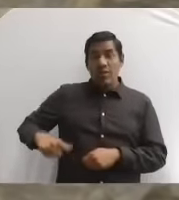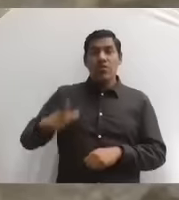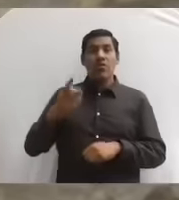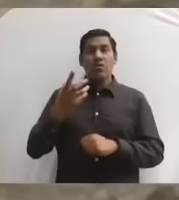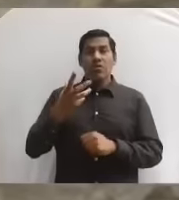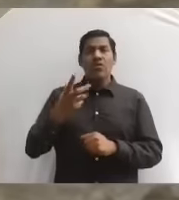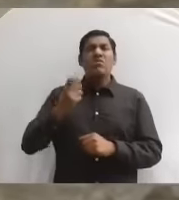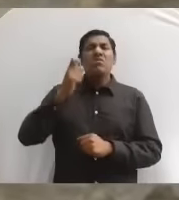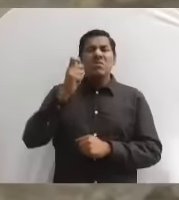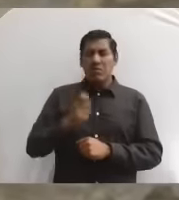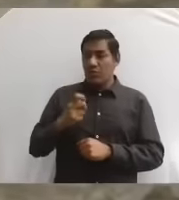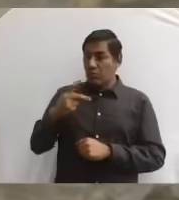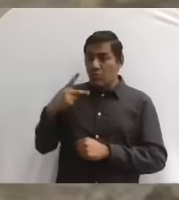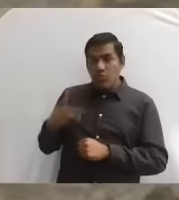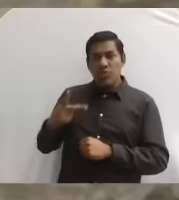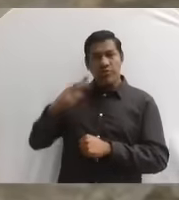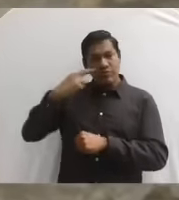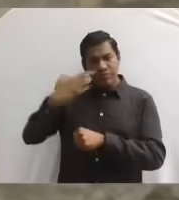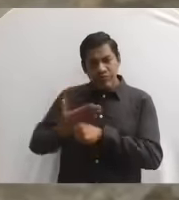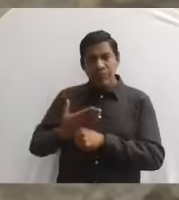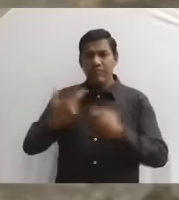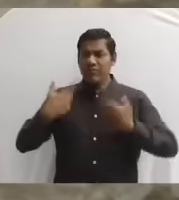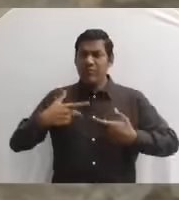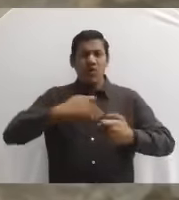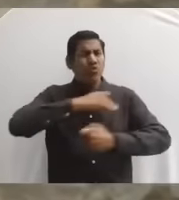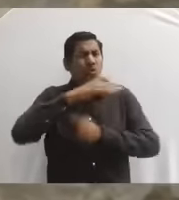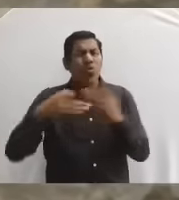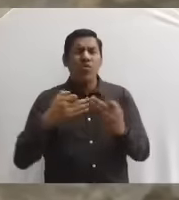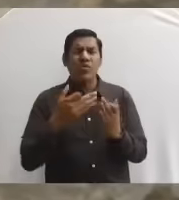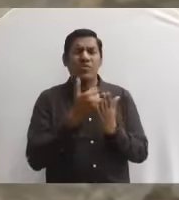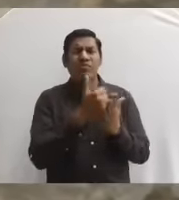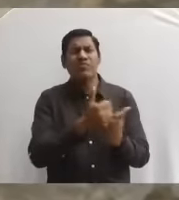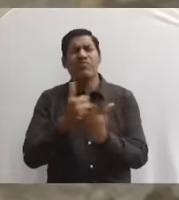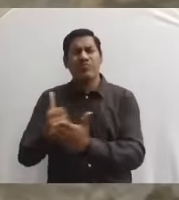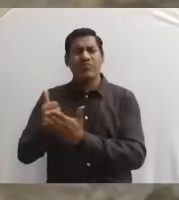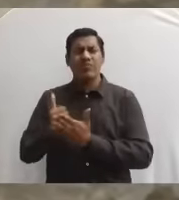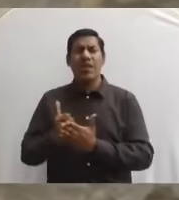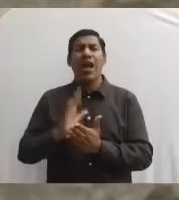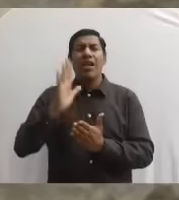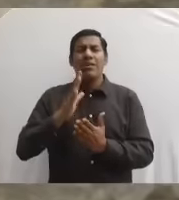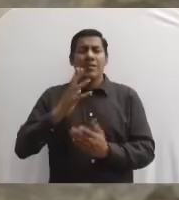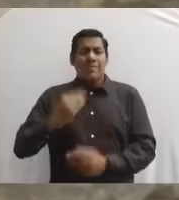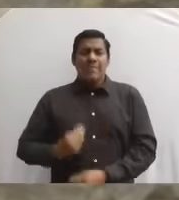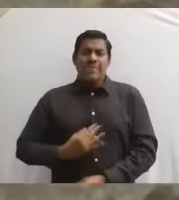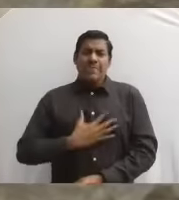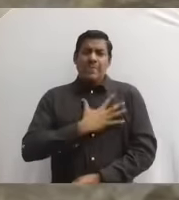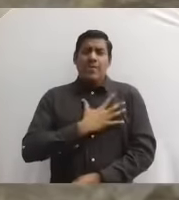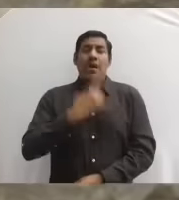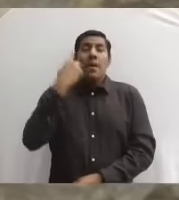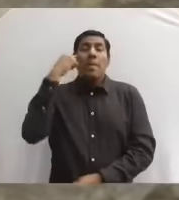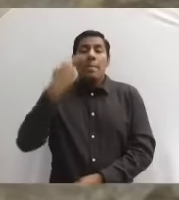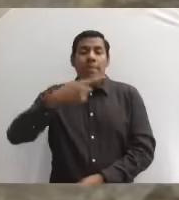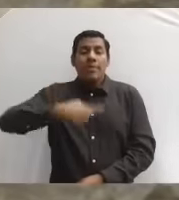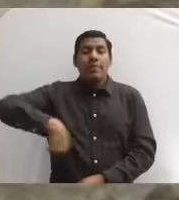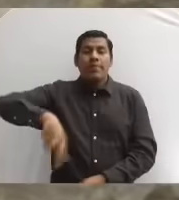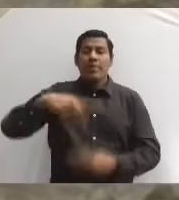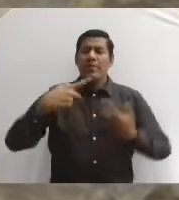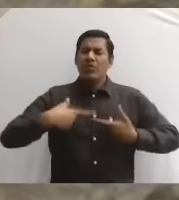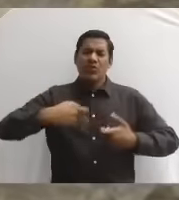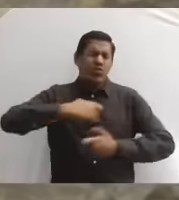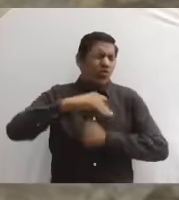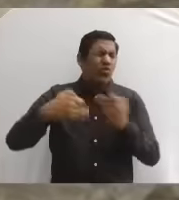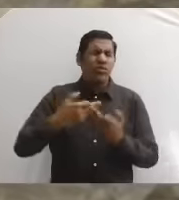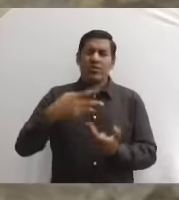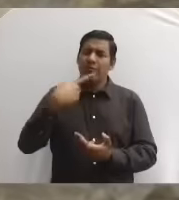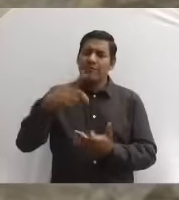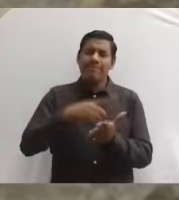debe generar bienestar, debe dar todas las condiciones para construir los derechos del pueblo